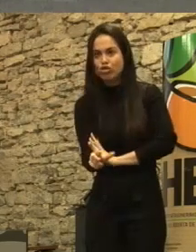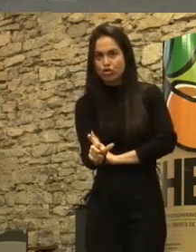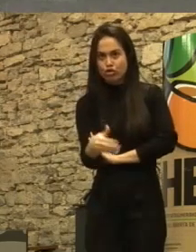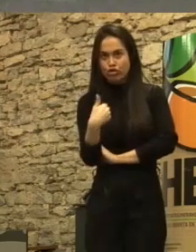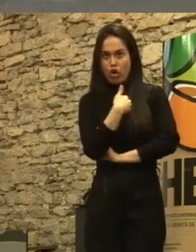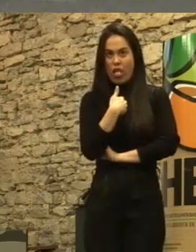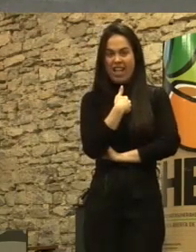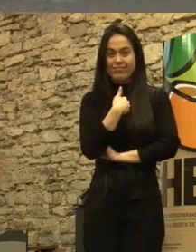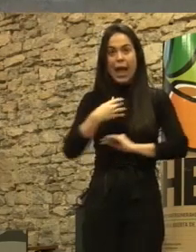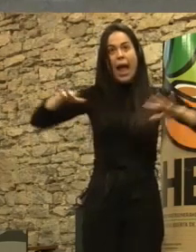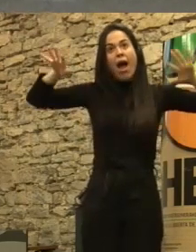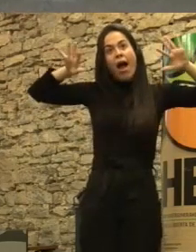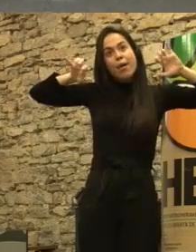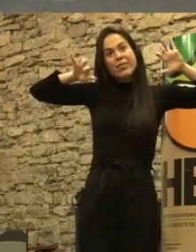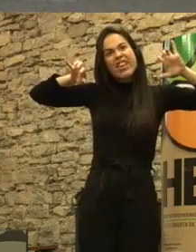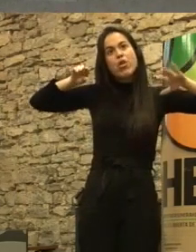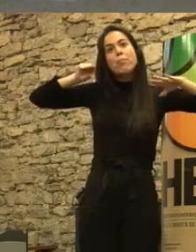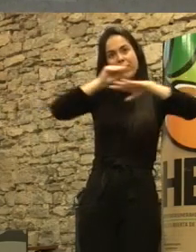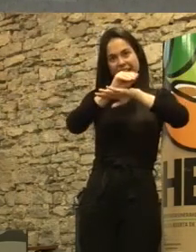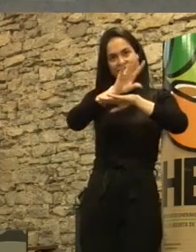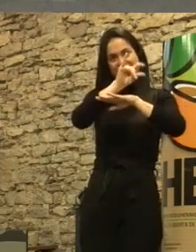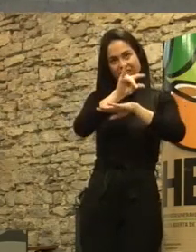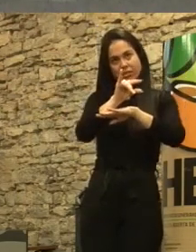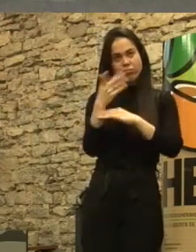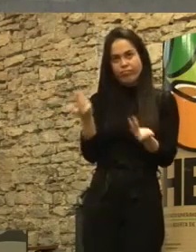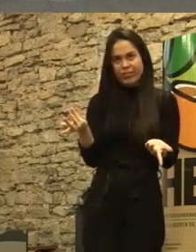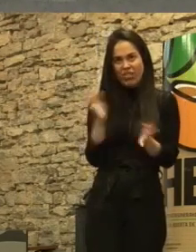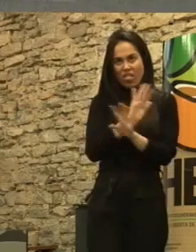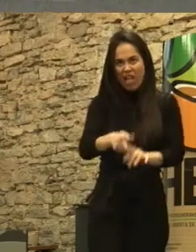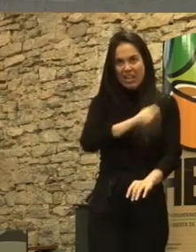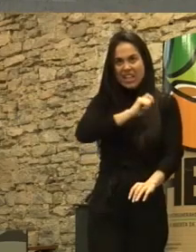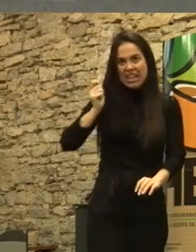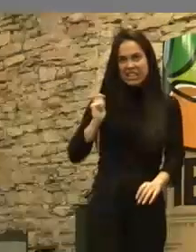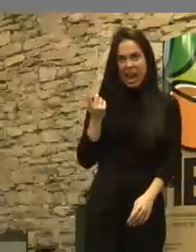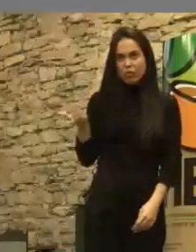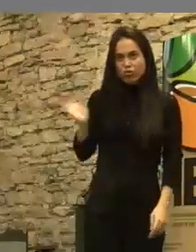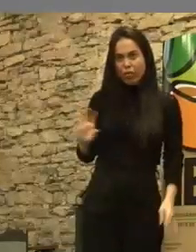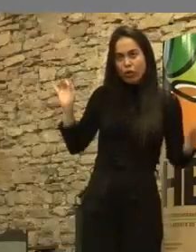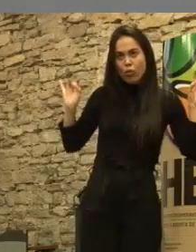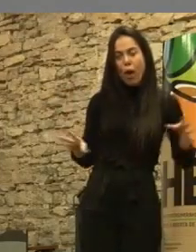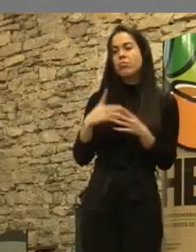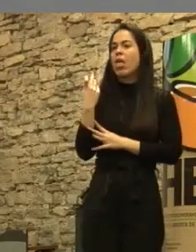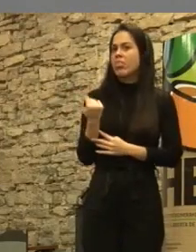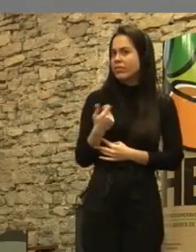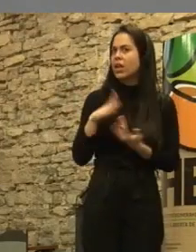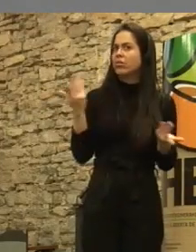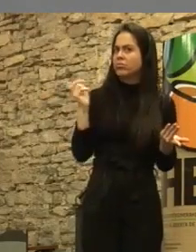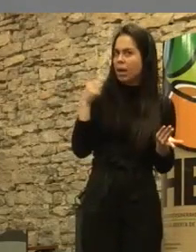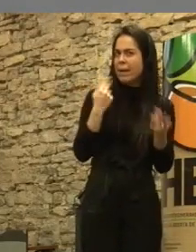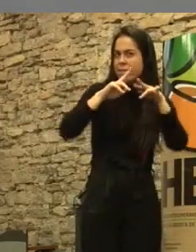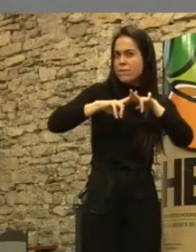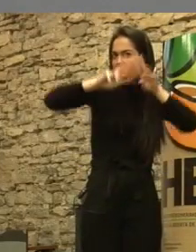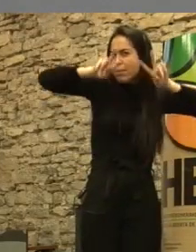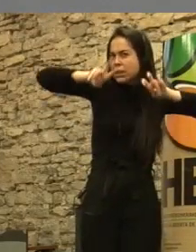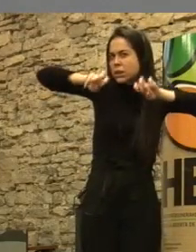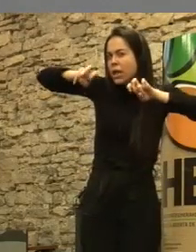de semiesclavitud. Pues yo busqué los casos más flagrantes y me puse a poner inspecciones de trabajo. Estas cosas pues hay que seguirlas, hay que, bueno, llevan cierto trabajo, cierto tal,